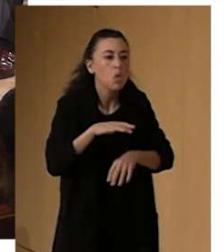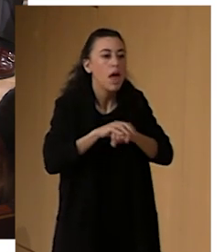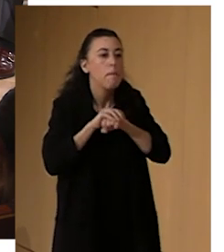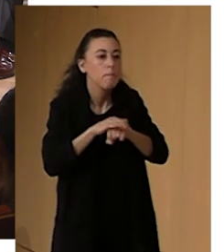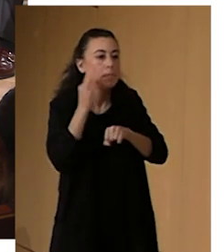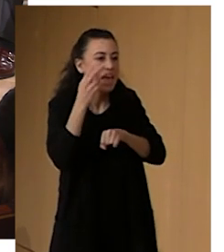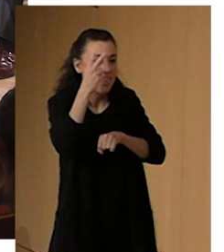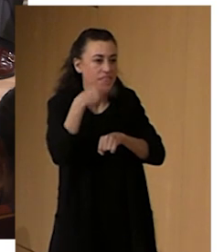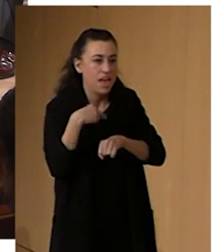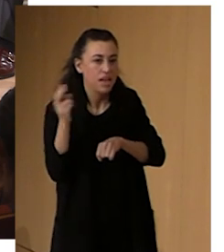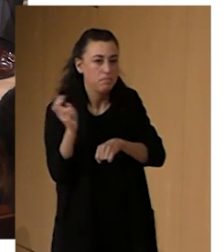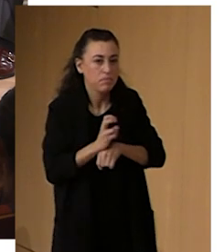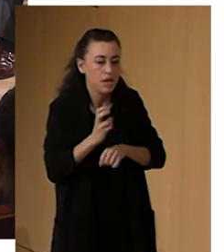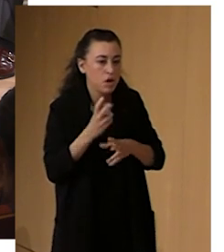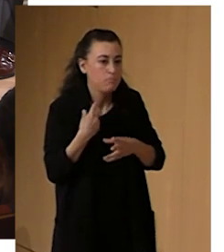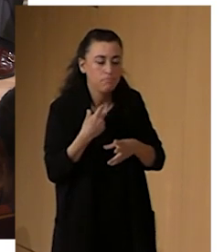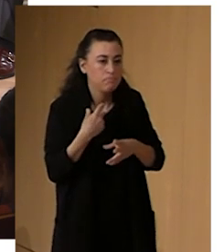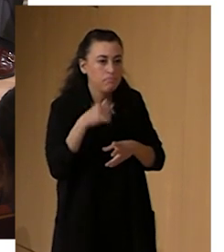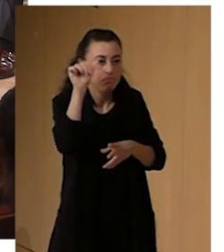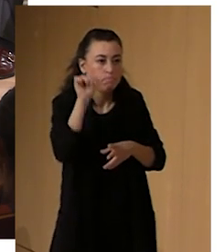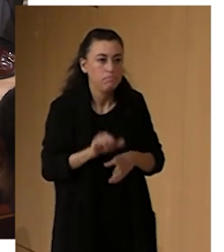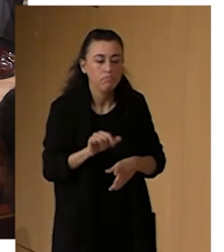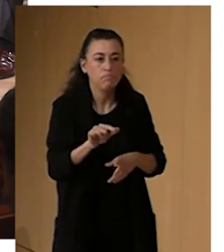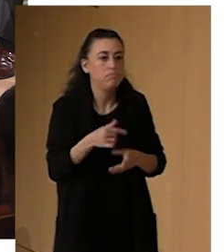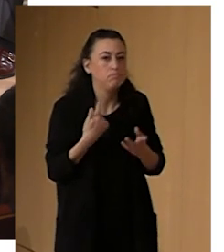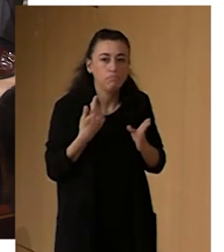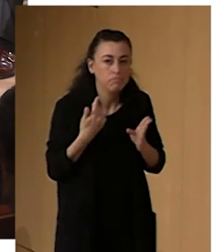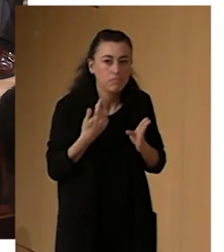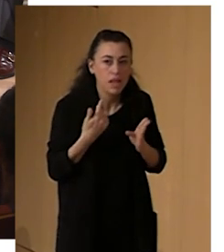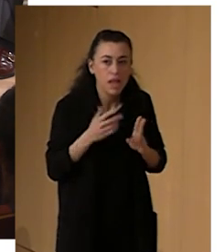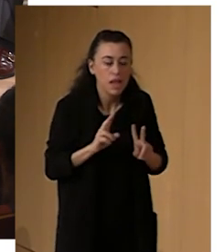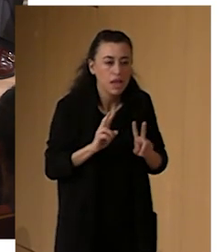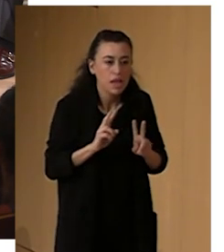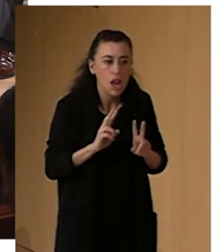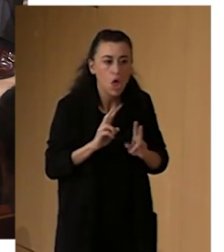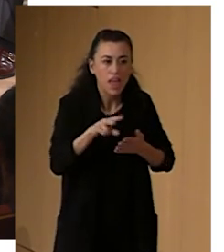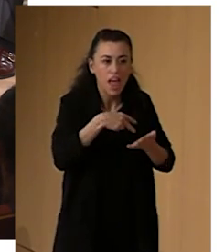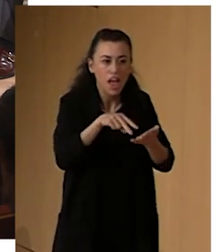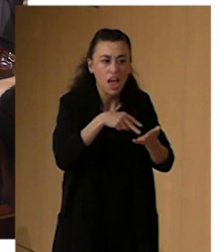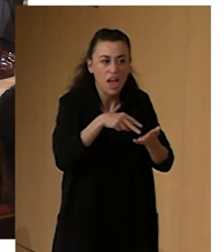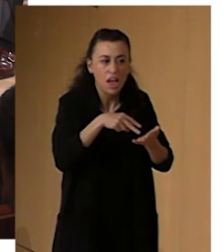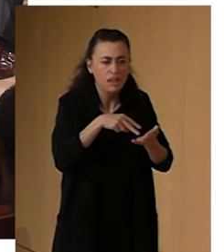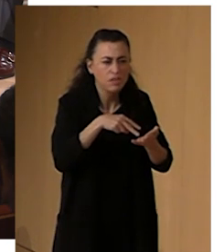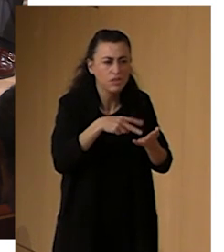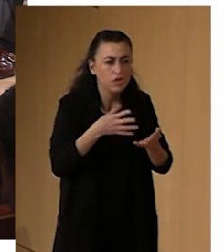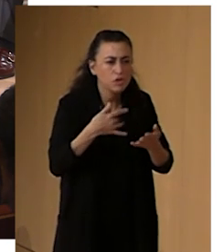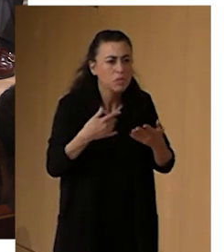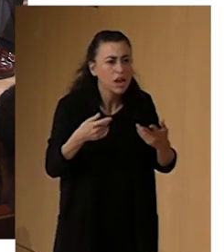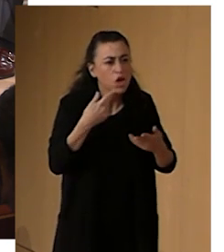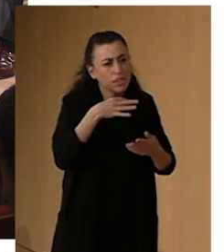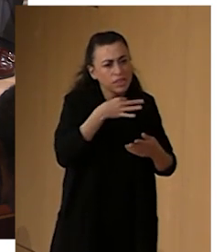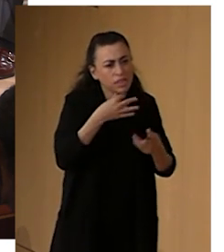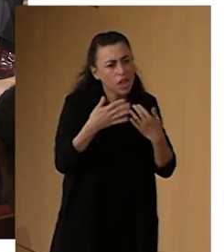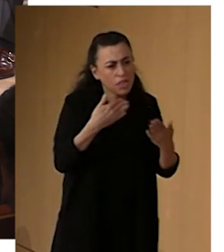la el espectáculo y nos dijo que las rayadas de los coreógrafos que para nosotros que ella quería saber lo que estaba pasando entonces Bueno pues a